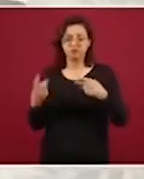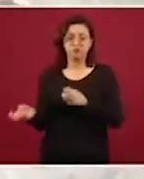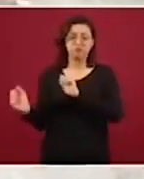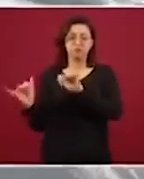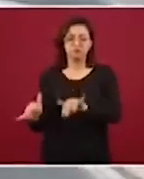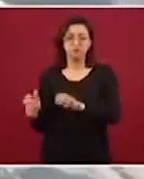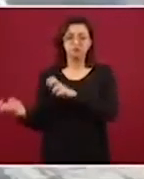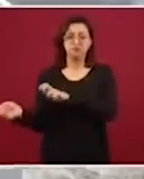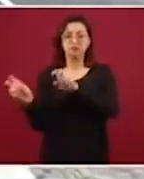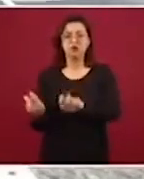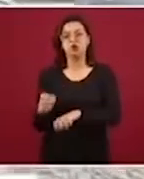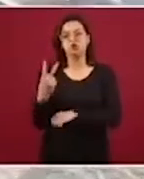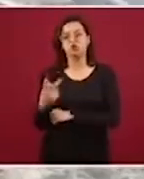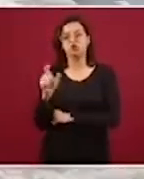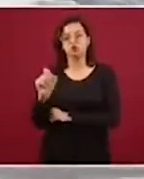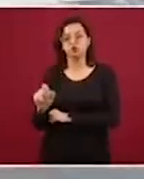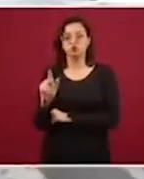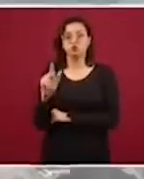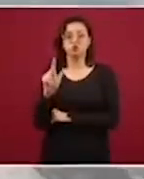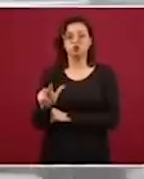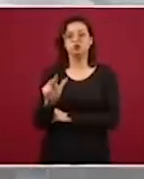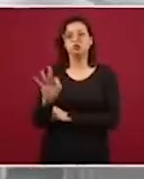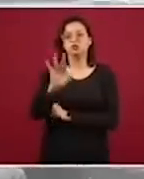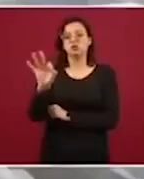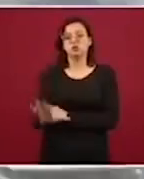personas, 2.18%.